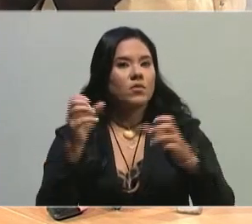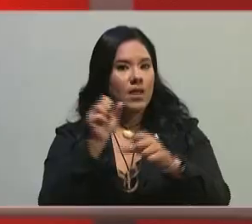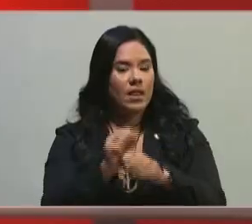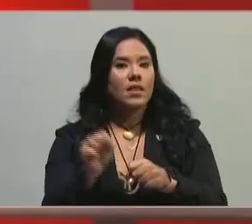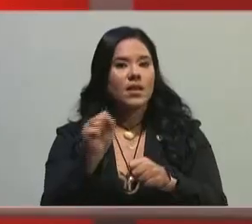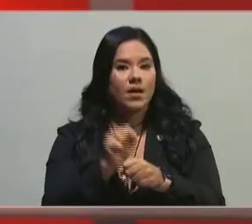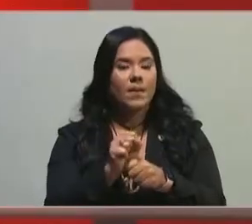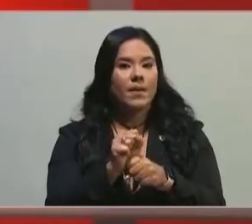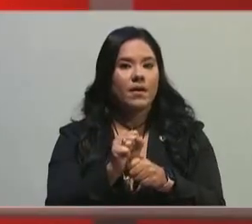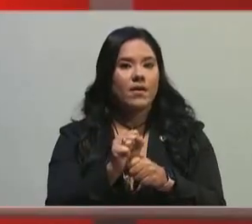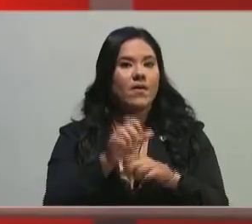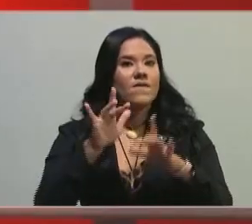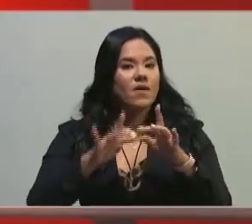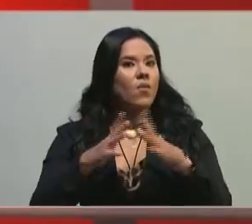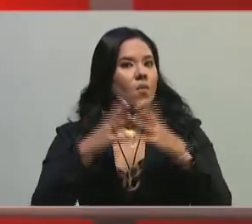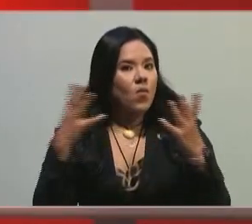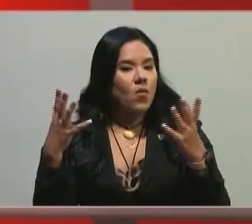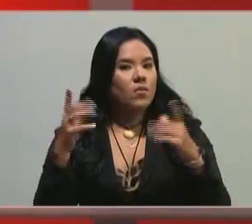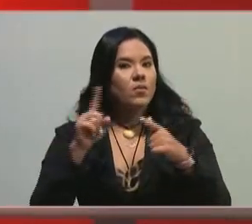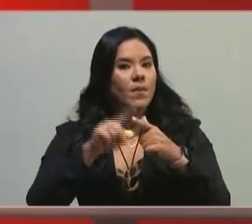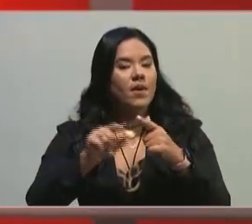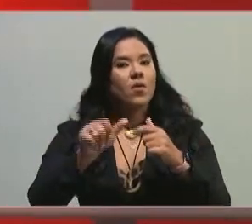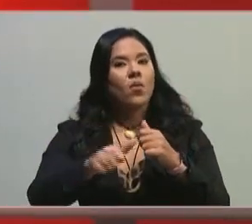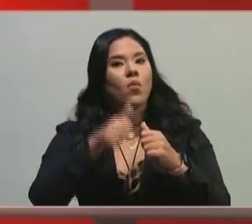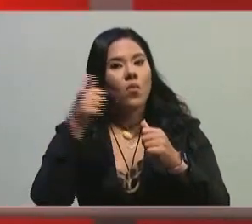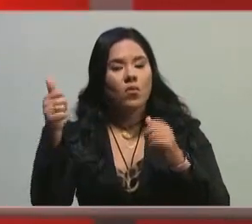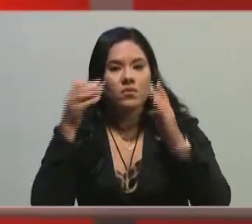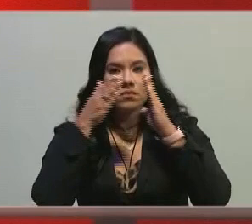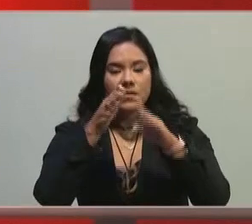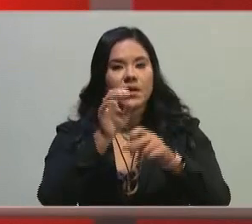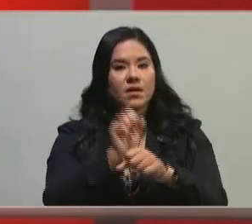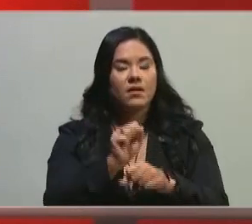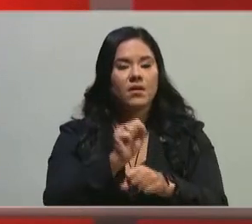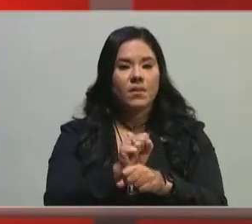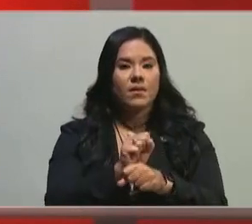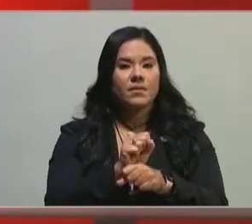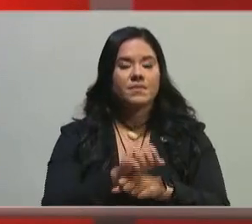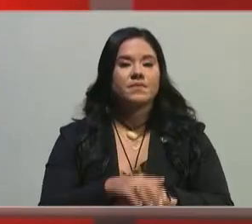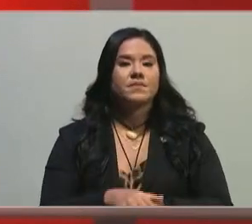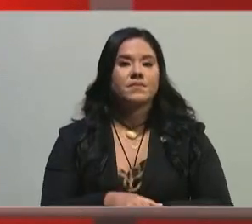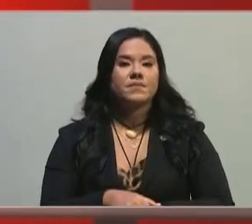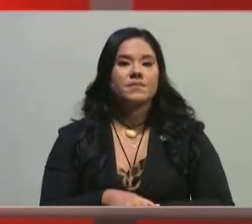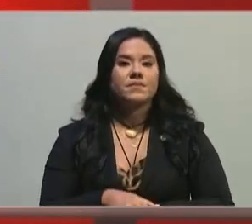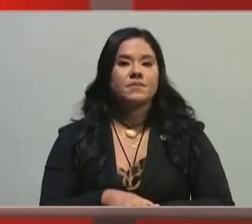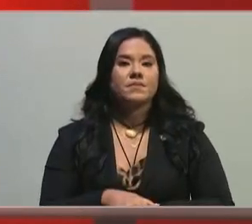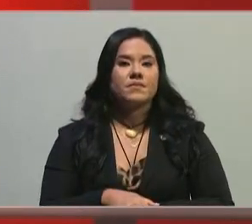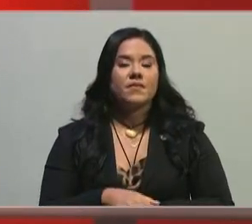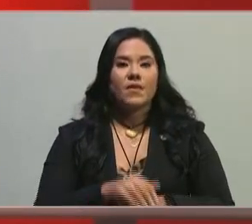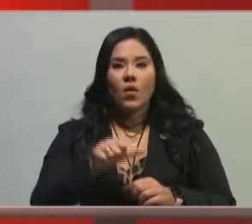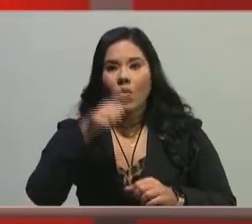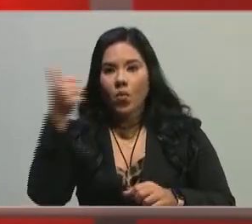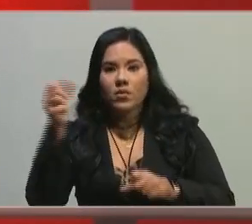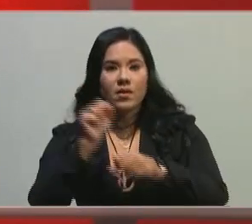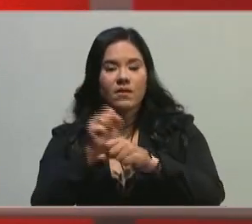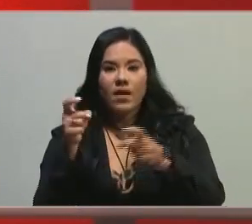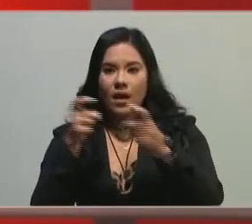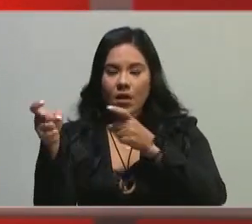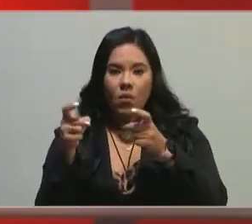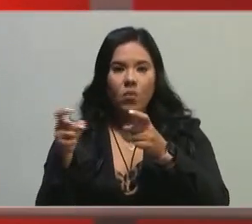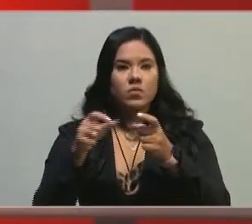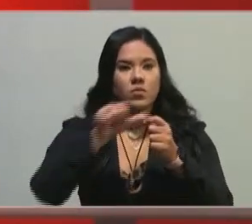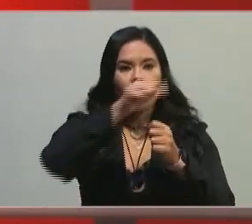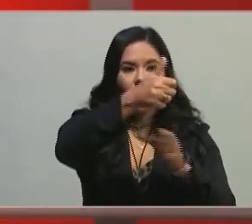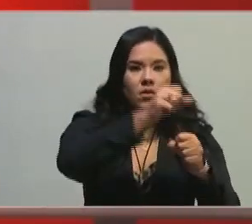traba ya hoy está mucho mejor que otros que trabajan en un en una empresa porque tiene su empresa